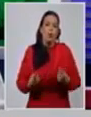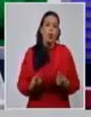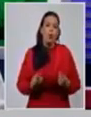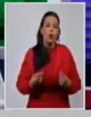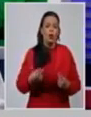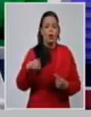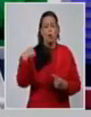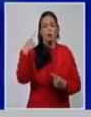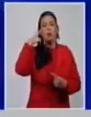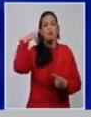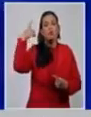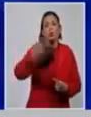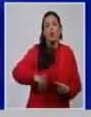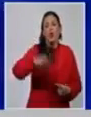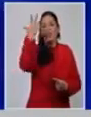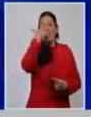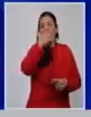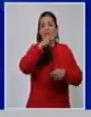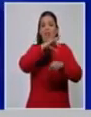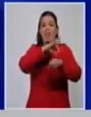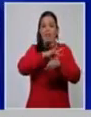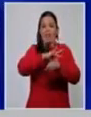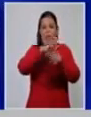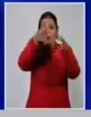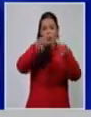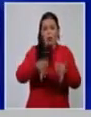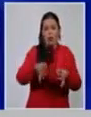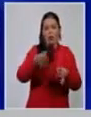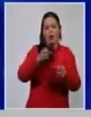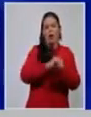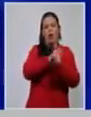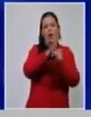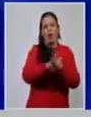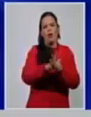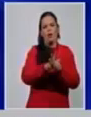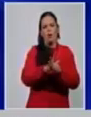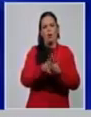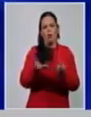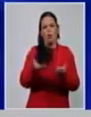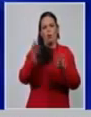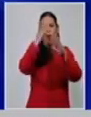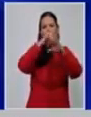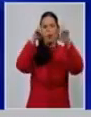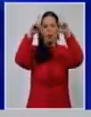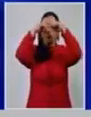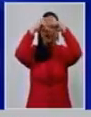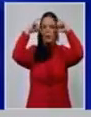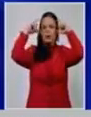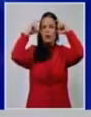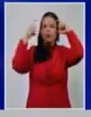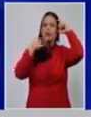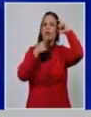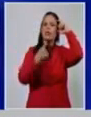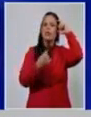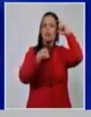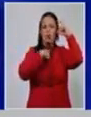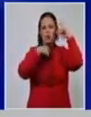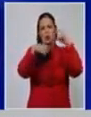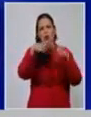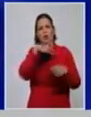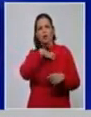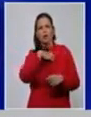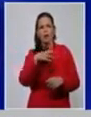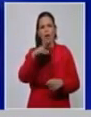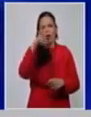COVID, quién no tiene COVID. Y cada día son más asintomáticos. Y cada día el porciento de asintomáticos es mayor, que desde el principio